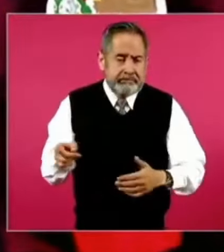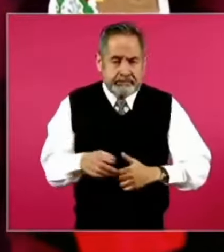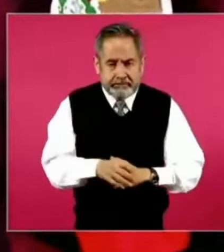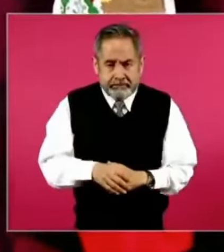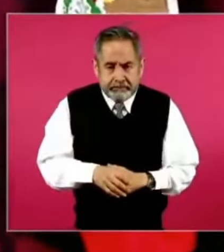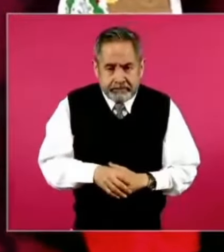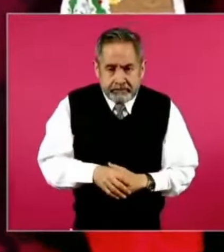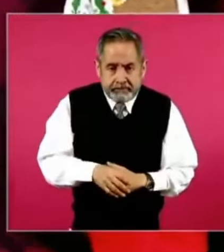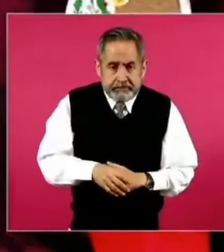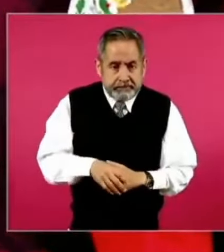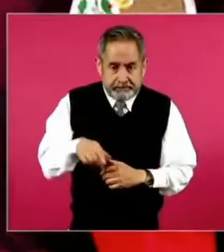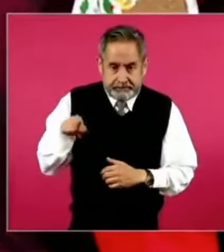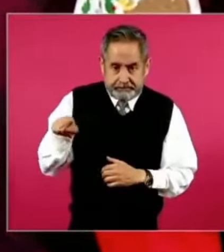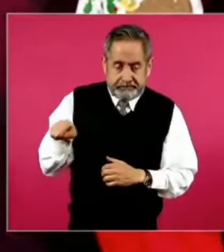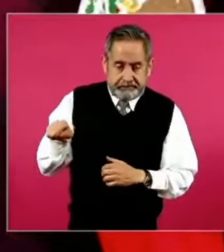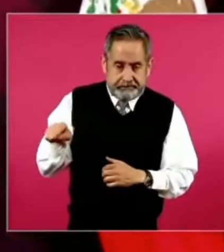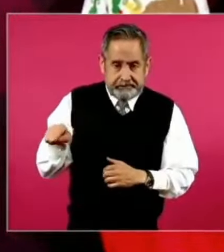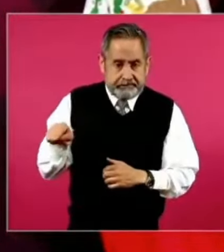y no va a haber